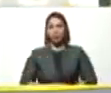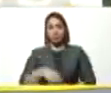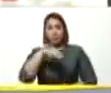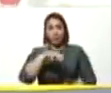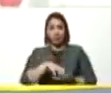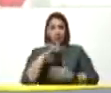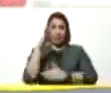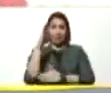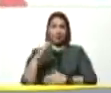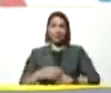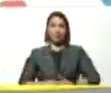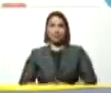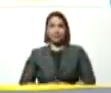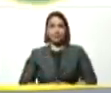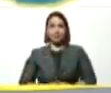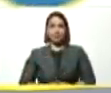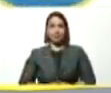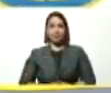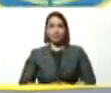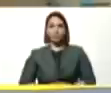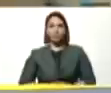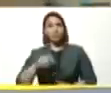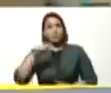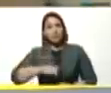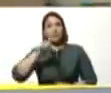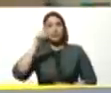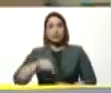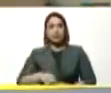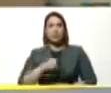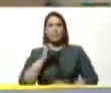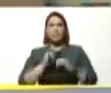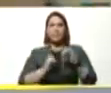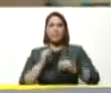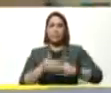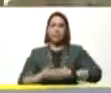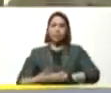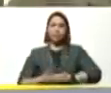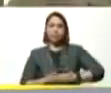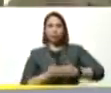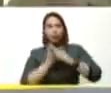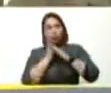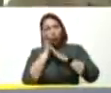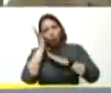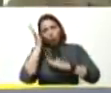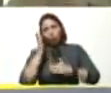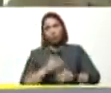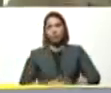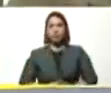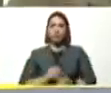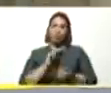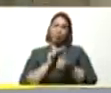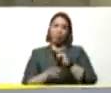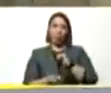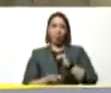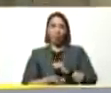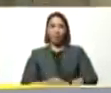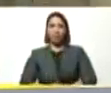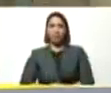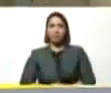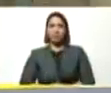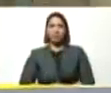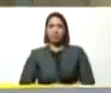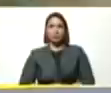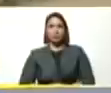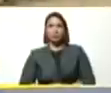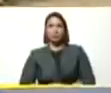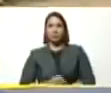Lara, aquí también está una chiquitica, mire, y se nos durmió, vale. Ay, Dios santo,